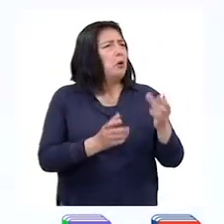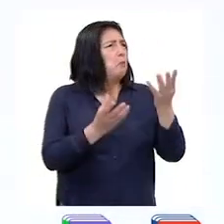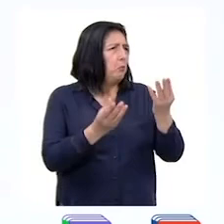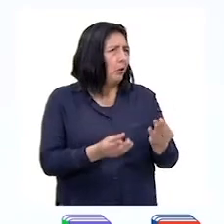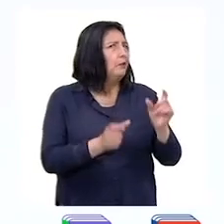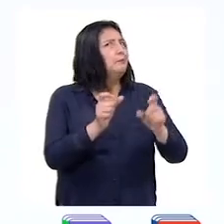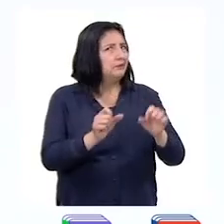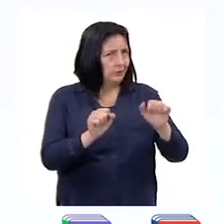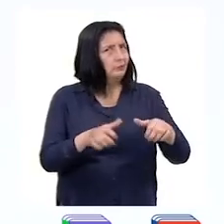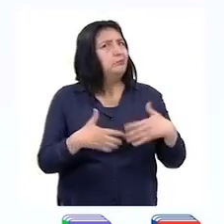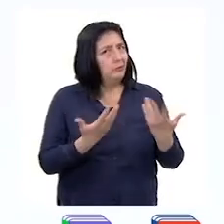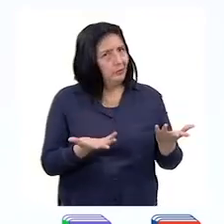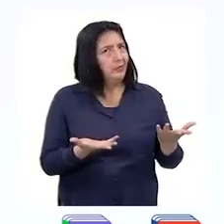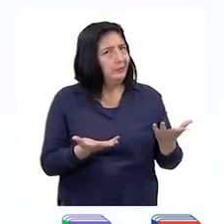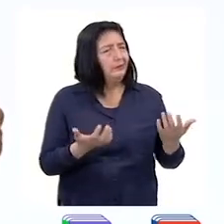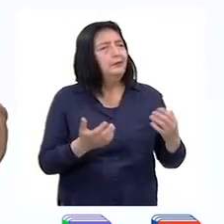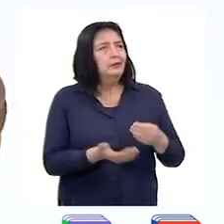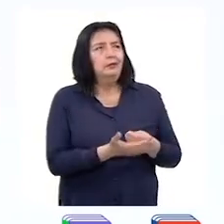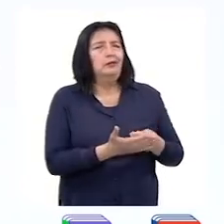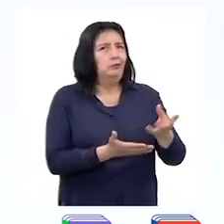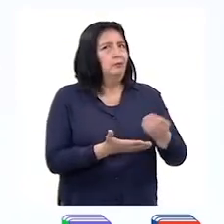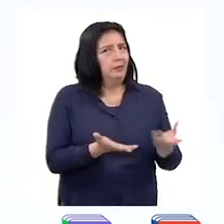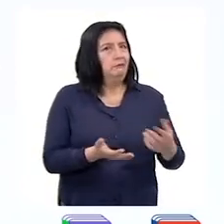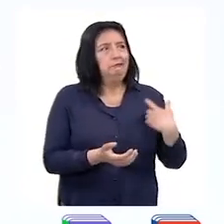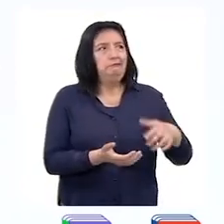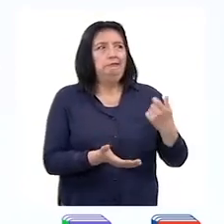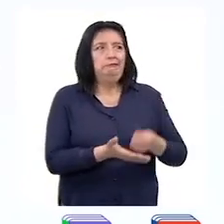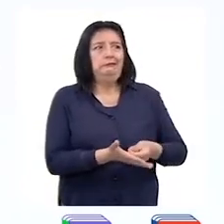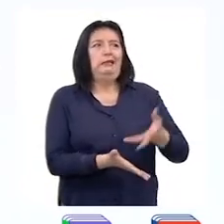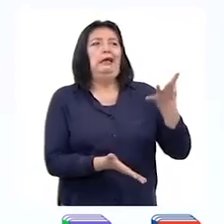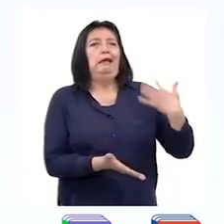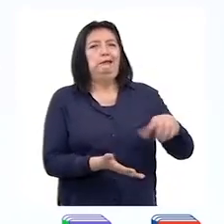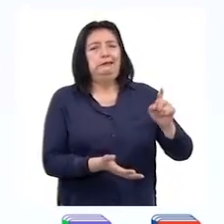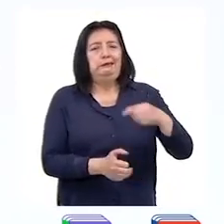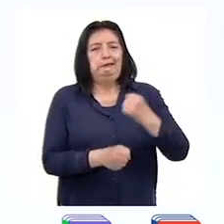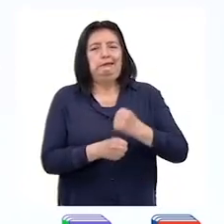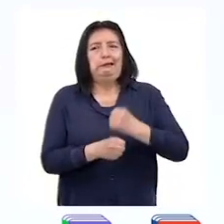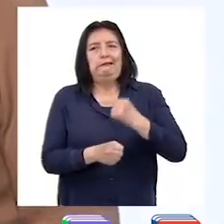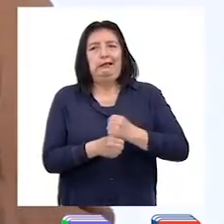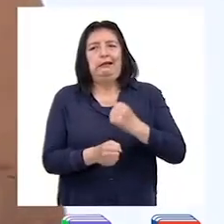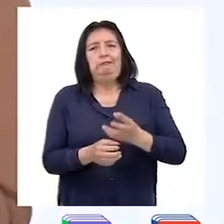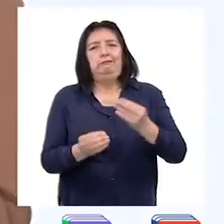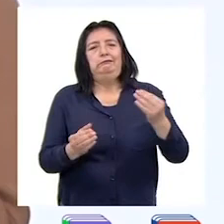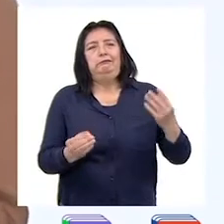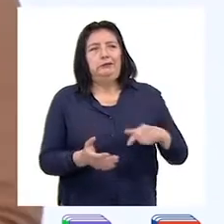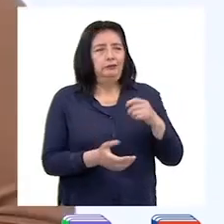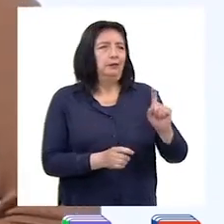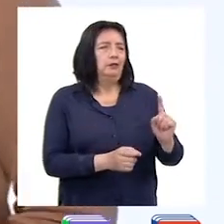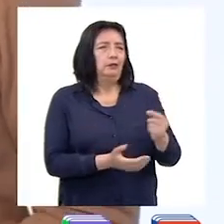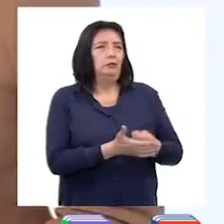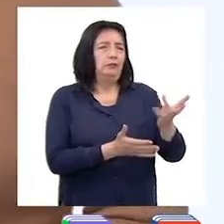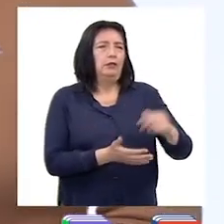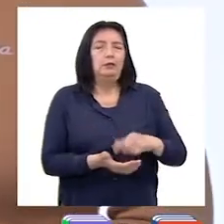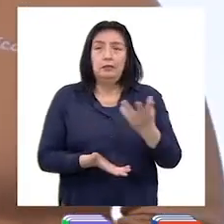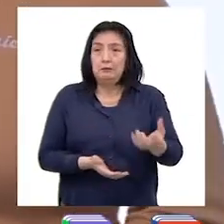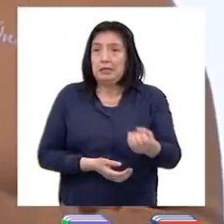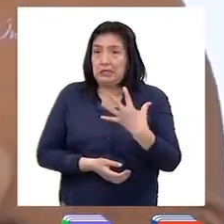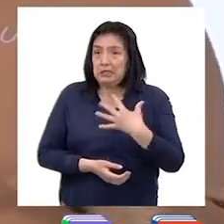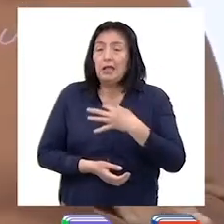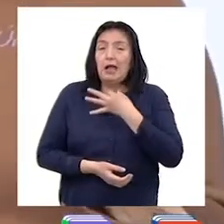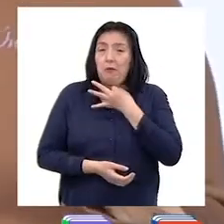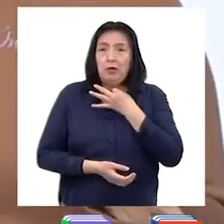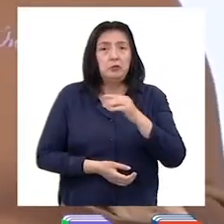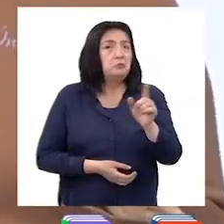personas podían tener un televisor así, porque eran muy caros y había que trabajar un montón para comprar uno. Finalmente, me dijo que mis abuelos